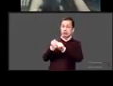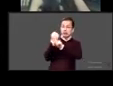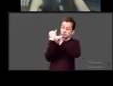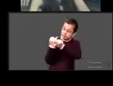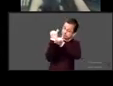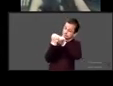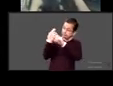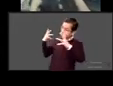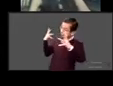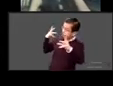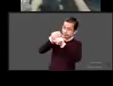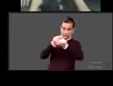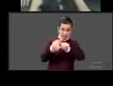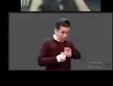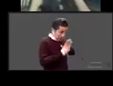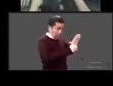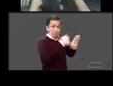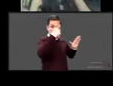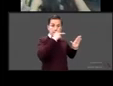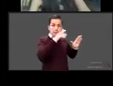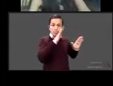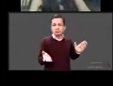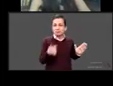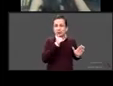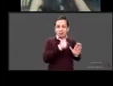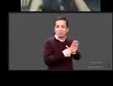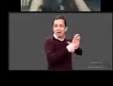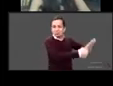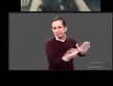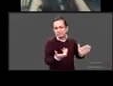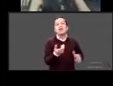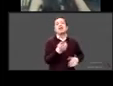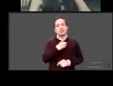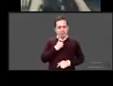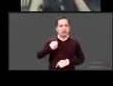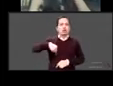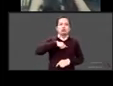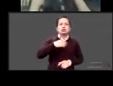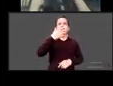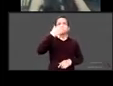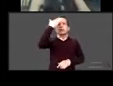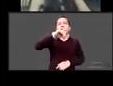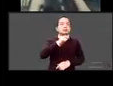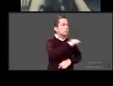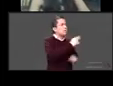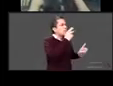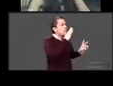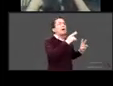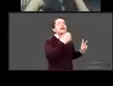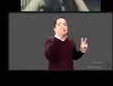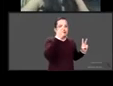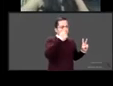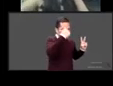las personas cuidadoras. Y tenemos que partir de la idea de que papás, mamás, lo que quieren es lo mejor para sus hijas y para sus hijos. Y